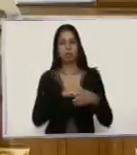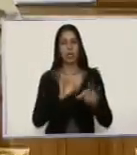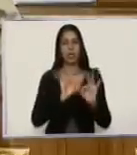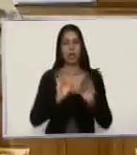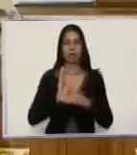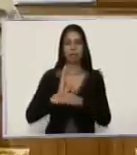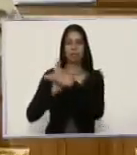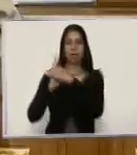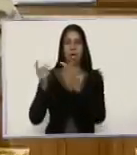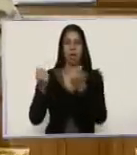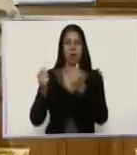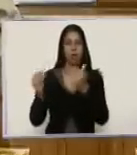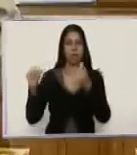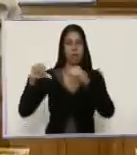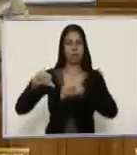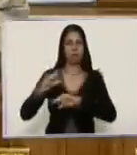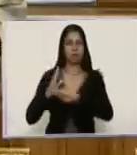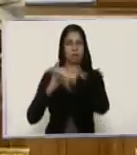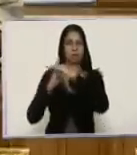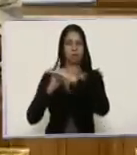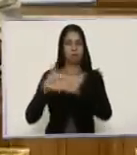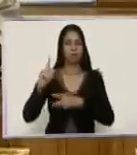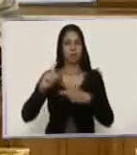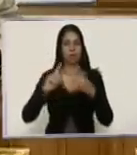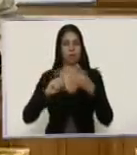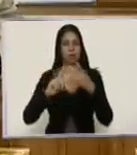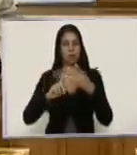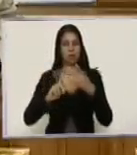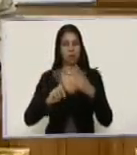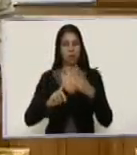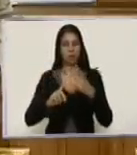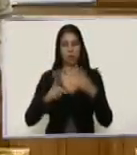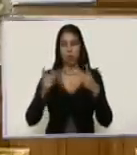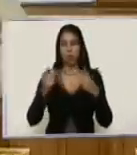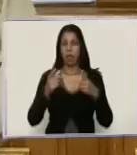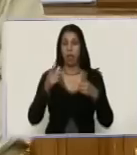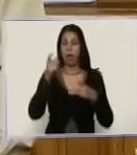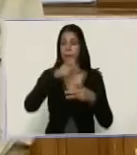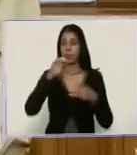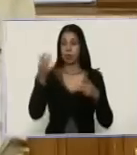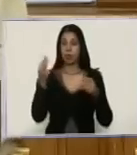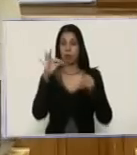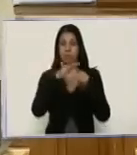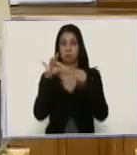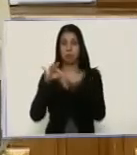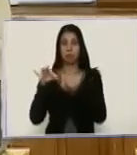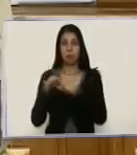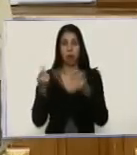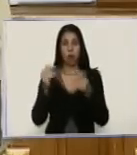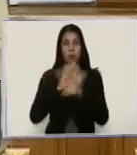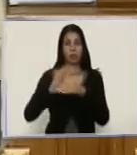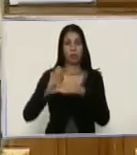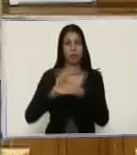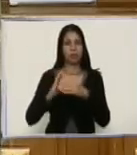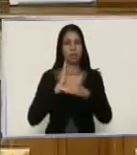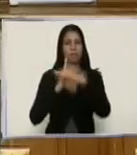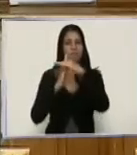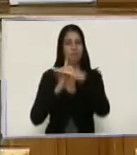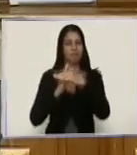bloqueo económico y embargo de cuentas bancarias. ¿A qué se parece?